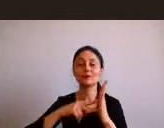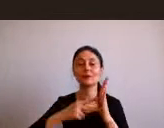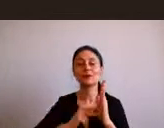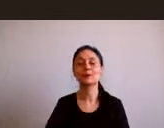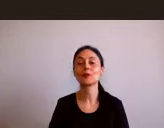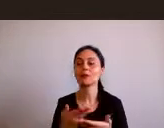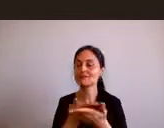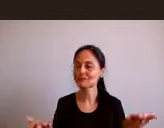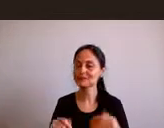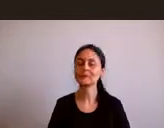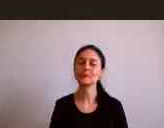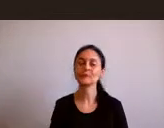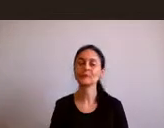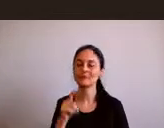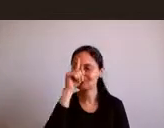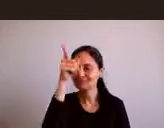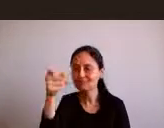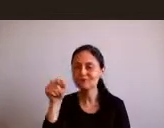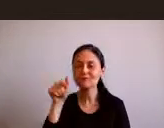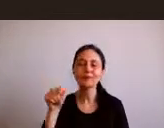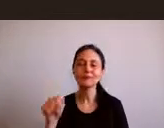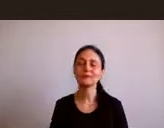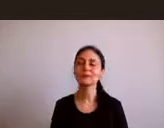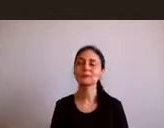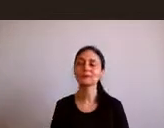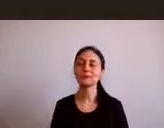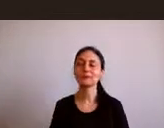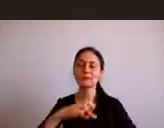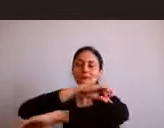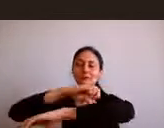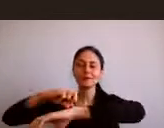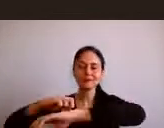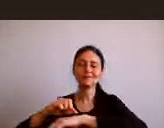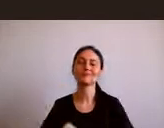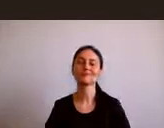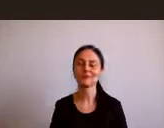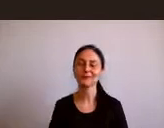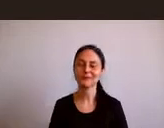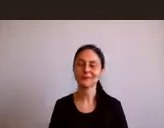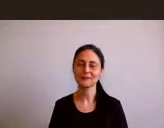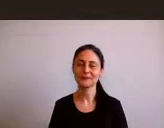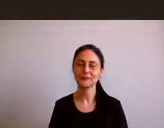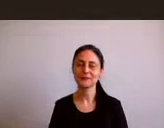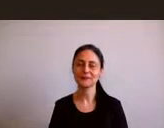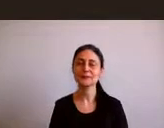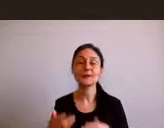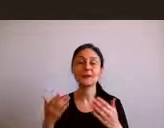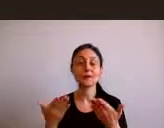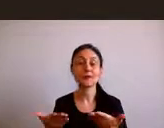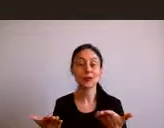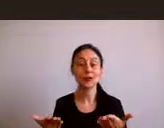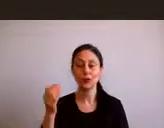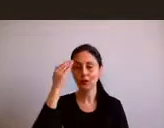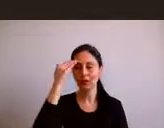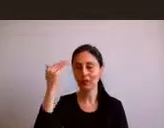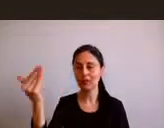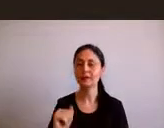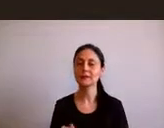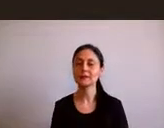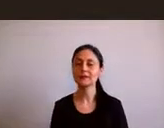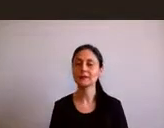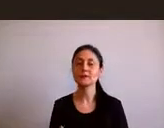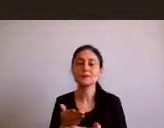que nos hemos ido acostumbrando a estos, ¿cómo se llama?, traspiés. Hoy día en este espacio quisiera